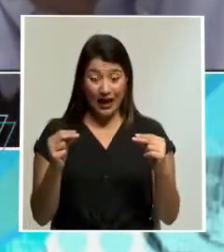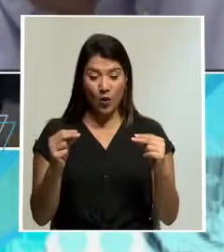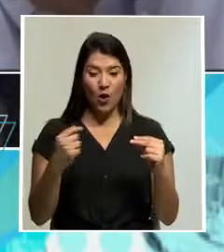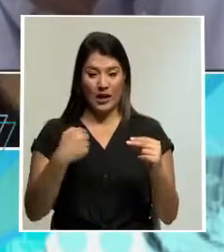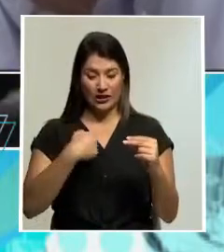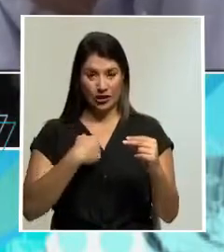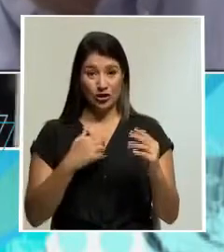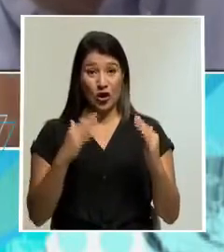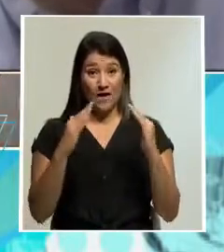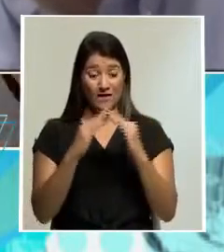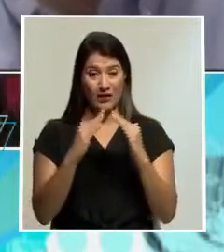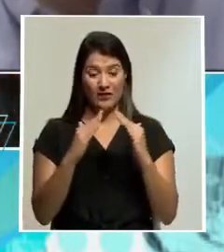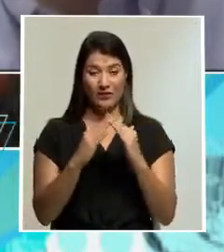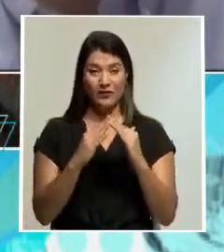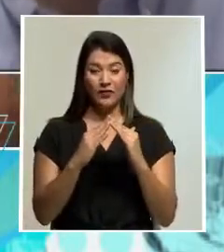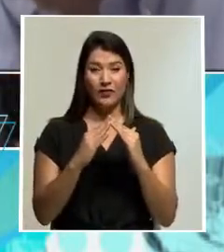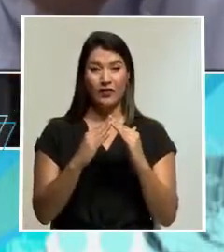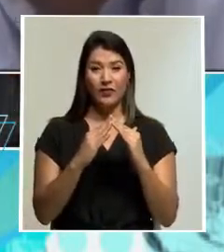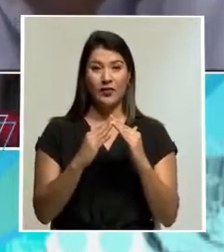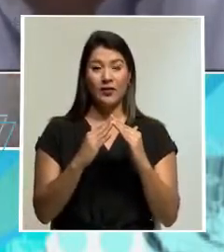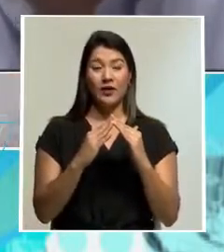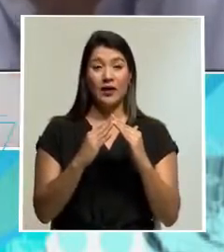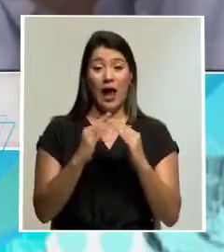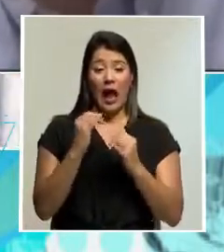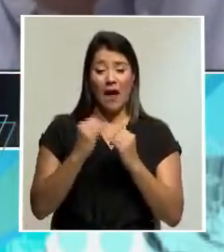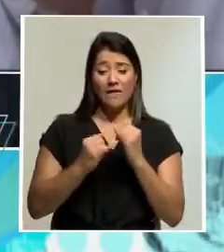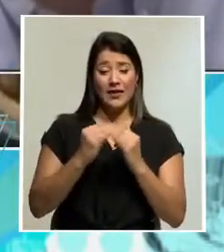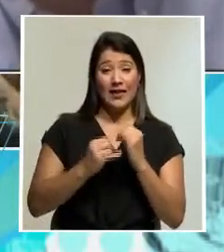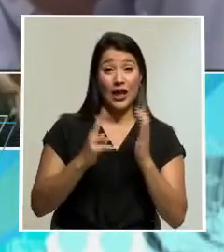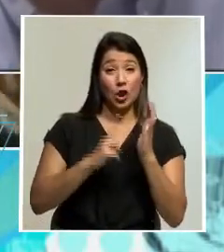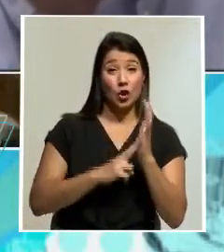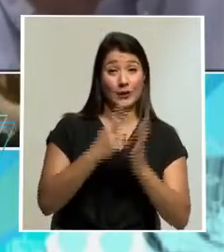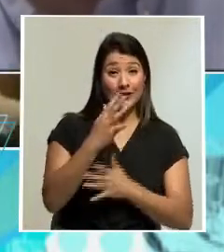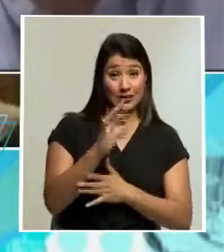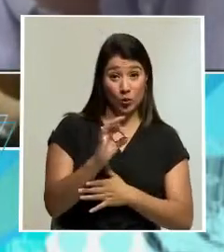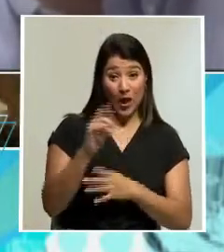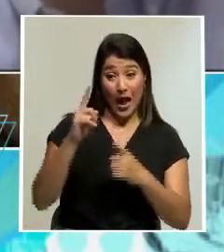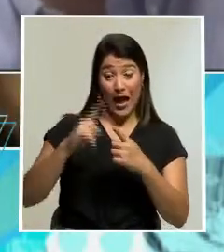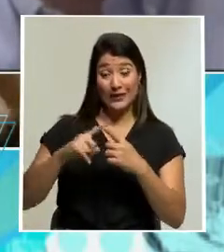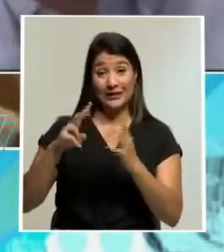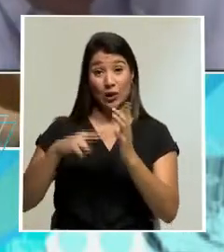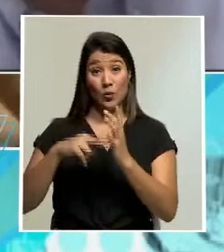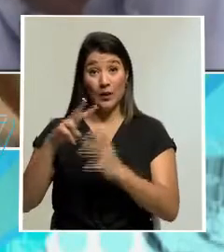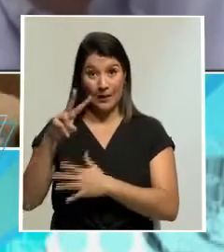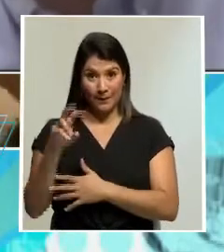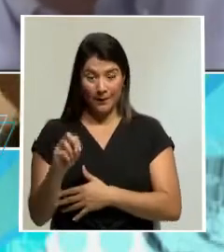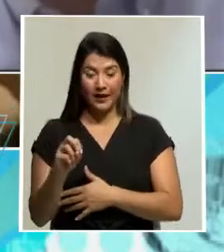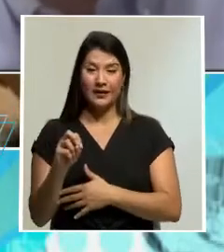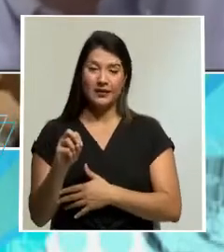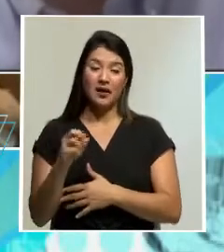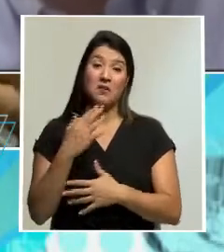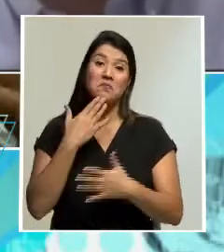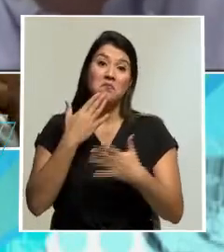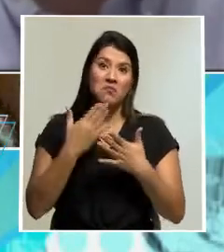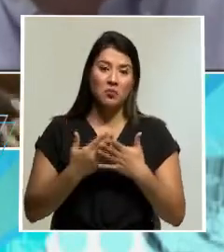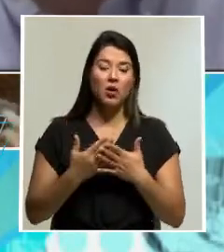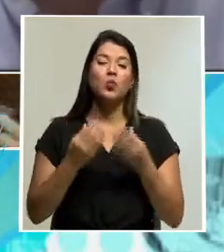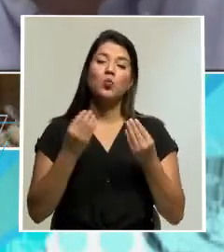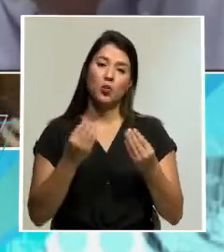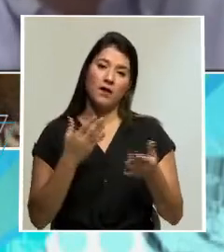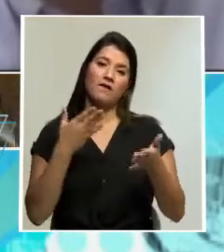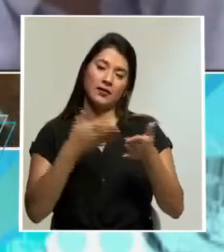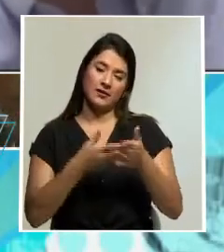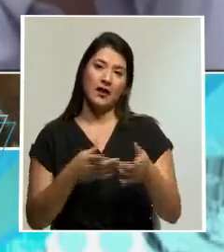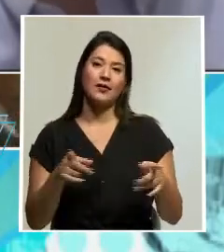vivido, el año finales de 2019 y 2020, bueno, obviamente fue afectada